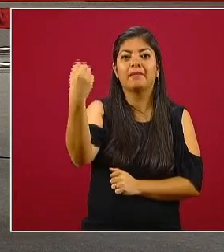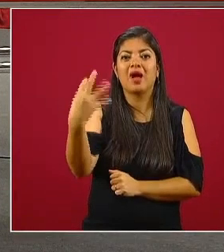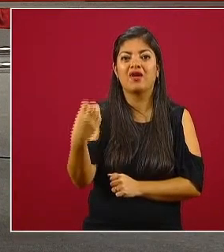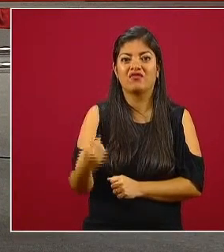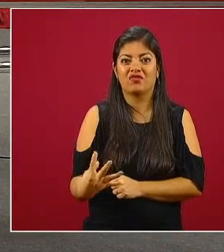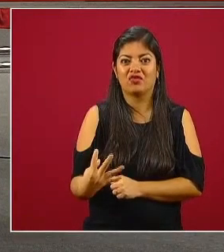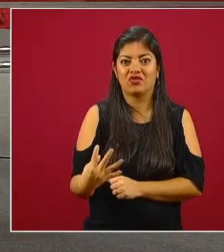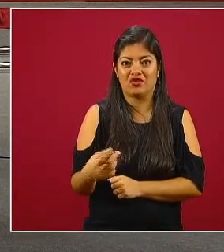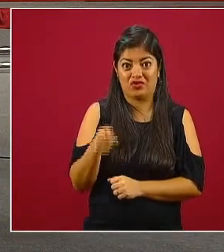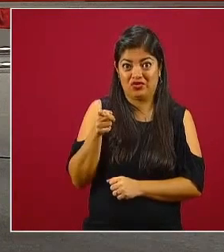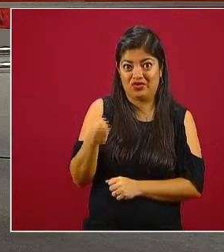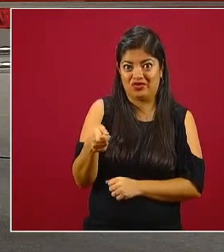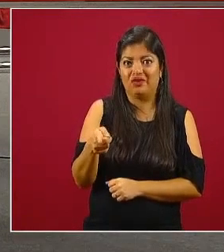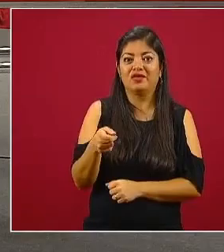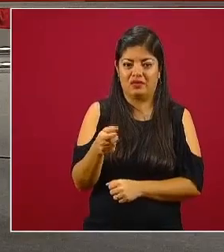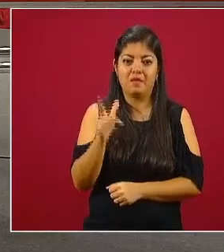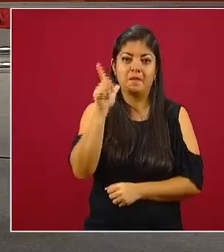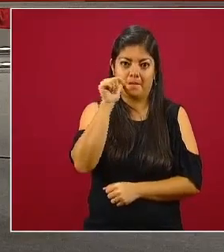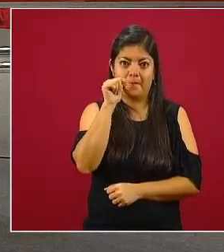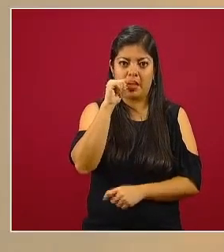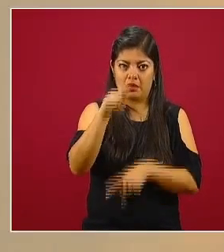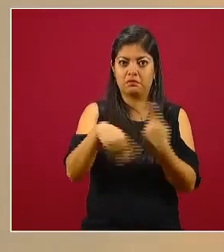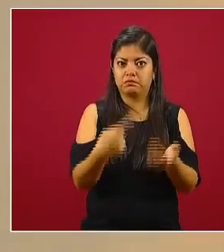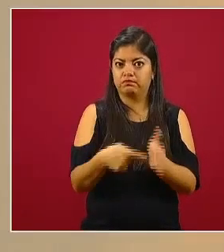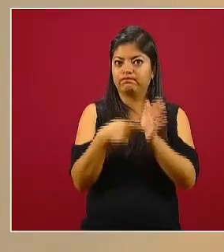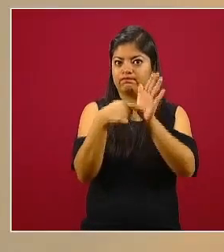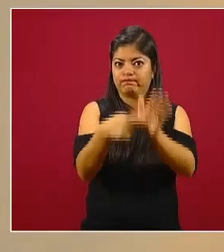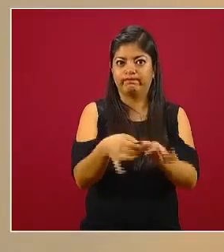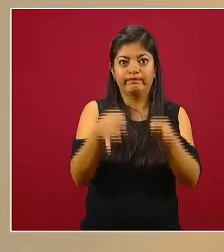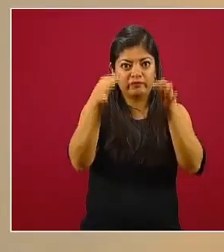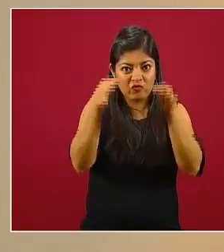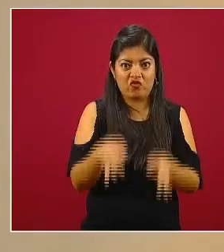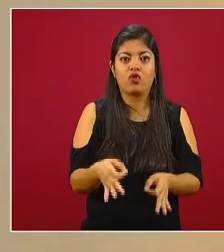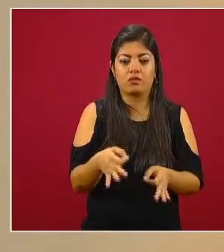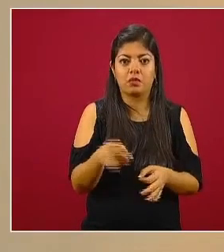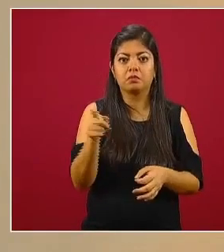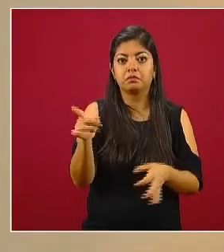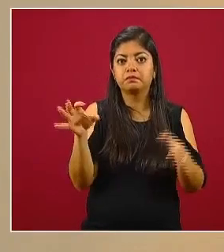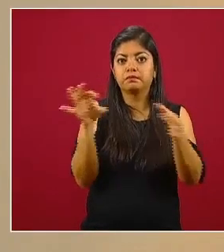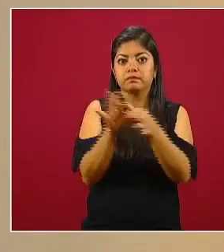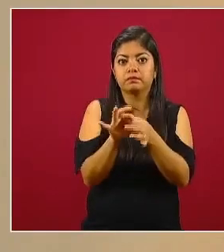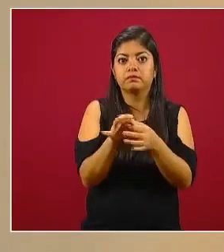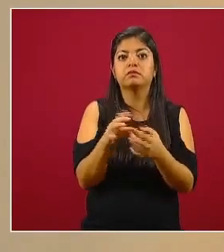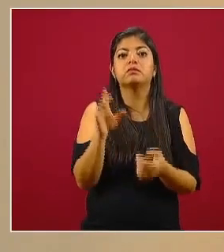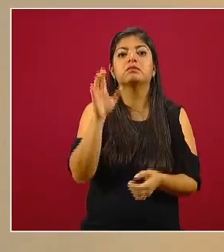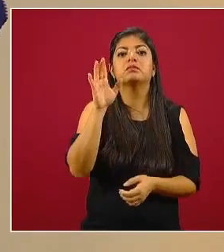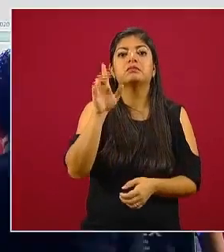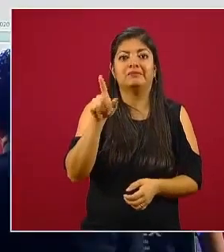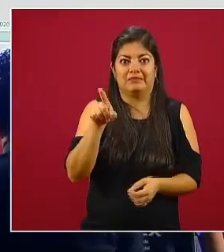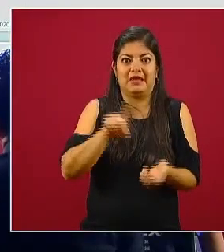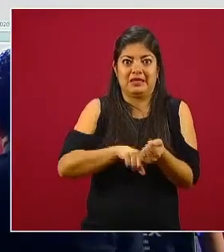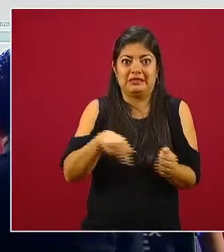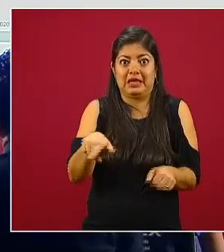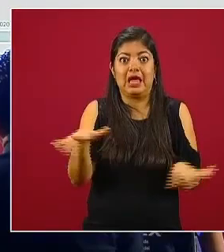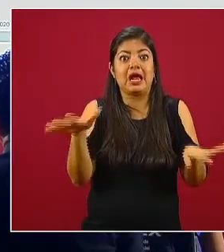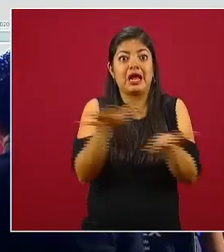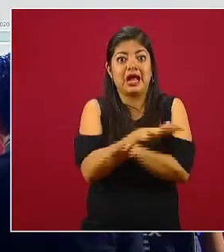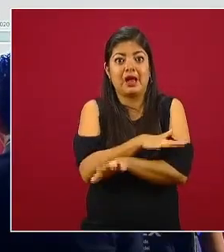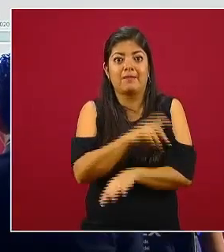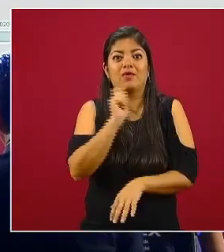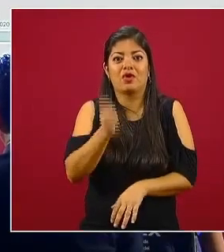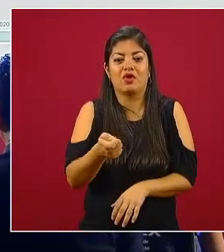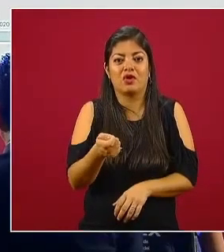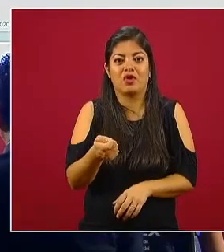riesgo COVID que presentaremos mañana formalmente. Está relacionado precisamente con este cambio en